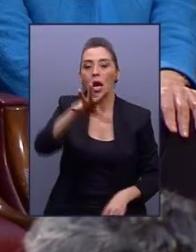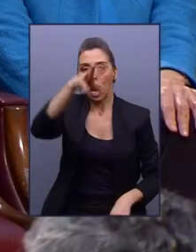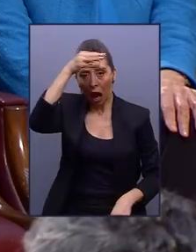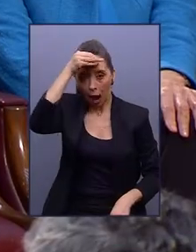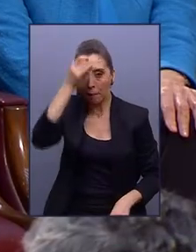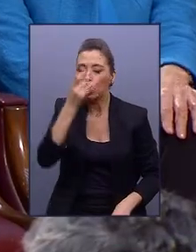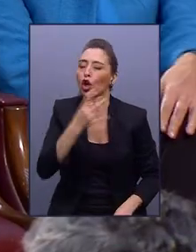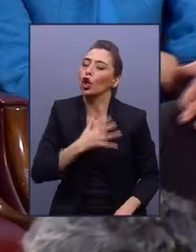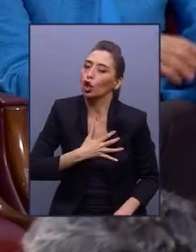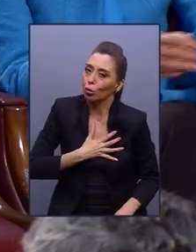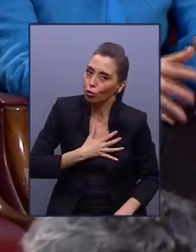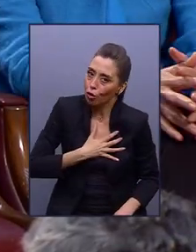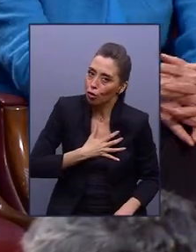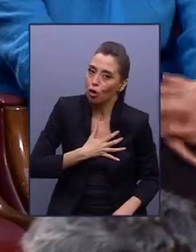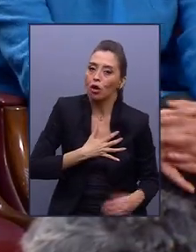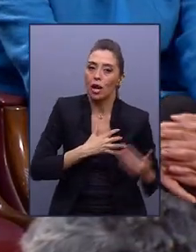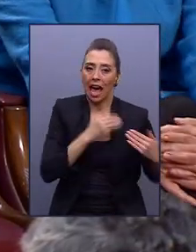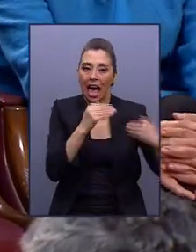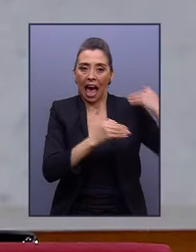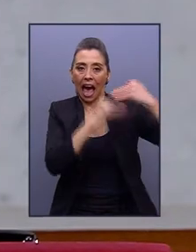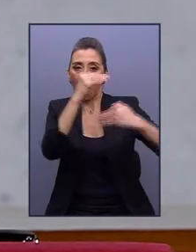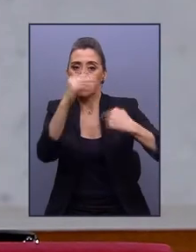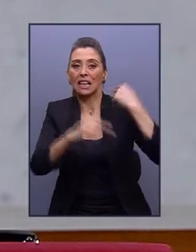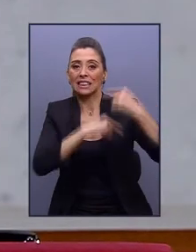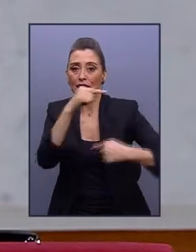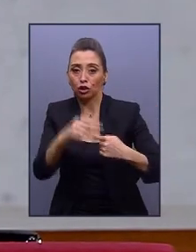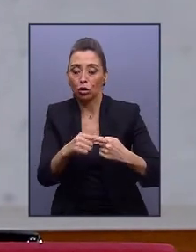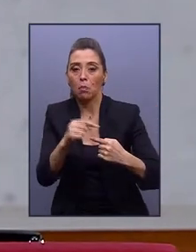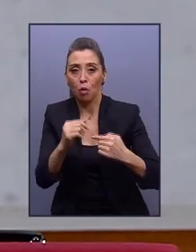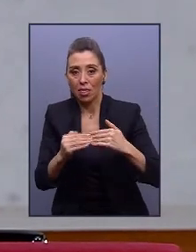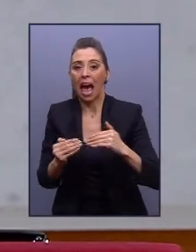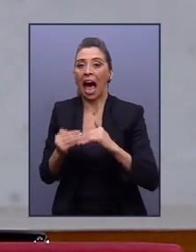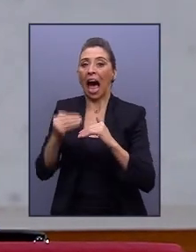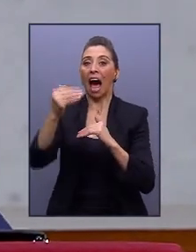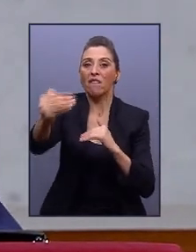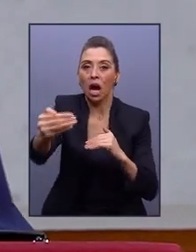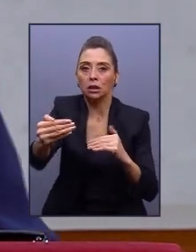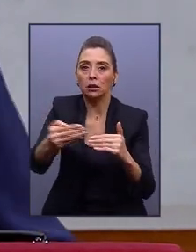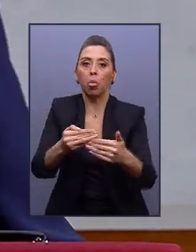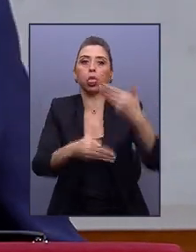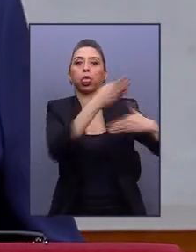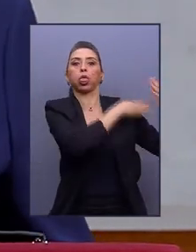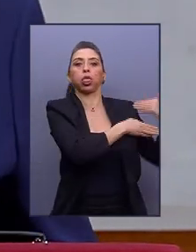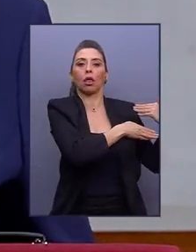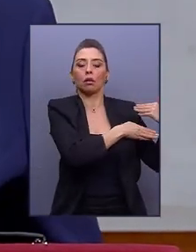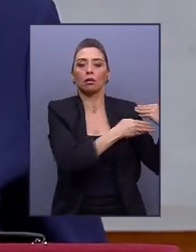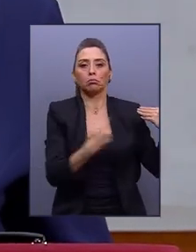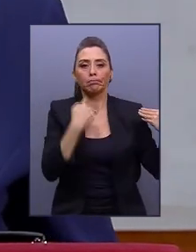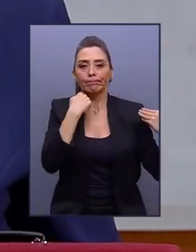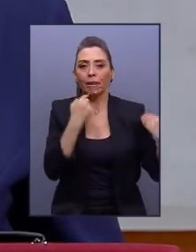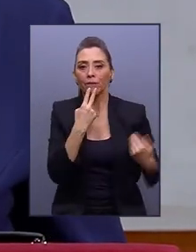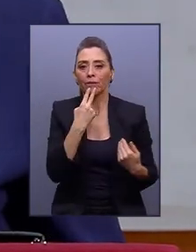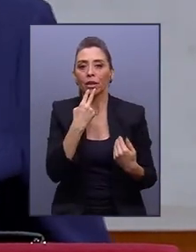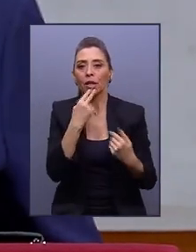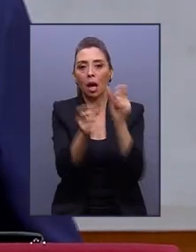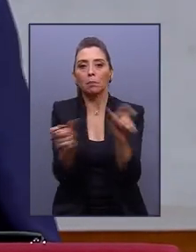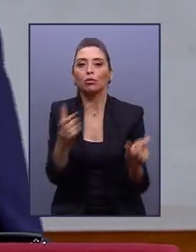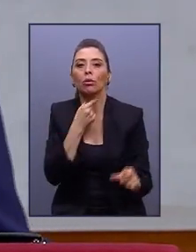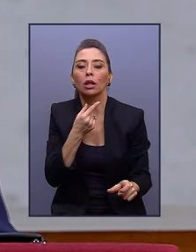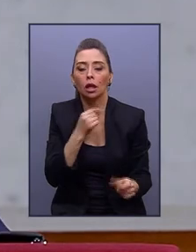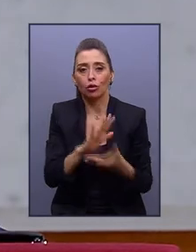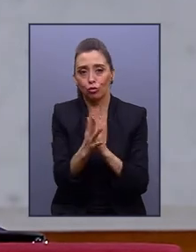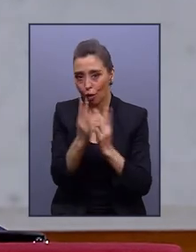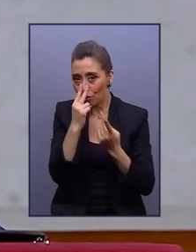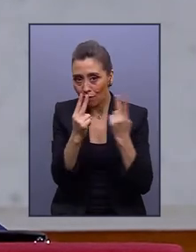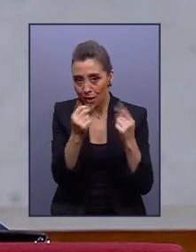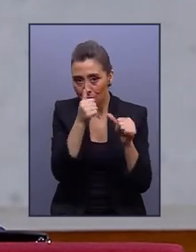aprendido dolorosamente que los avances históricos pueden sufrir retrocesos y afectar las vidas y anhelos de las personas. Todos hemos